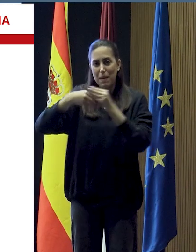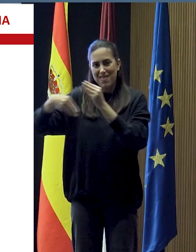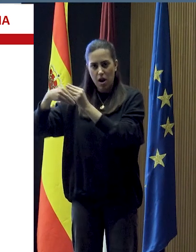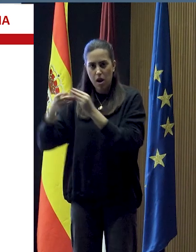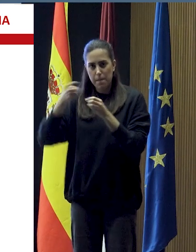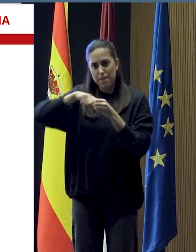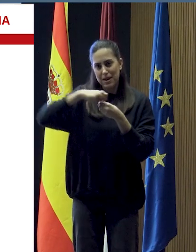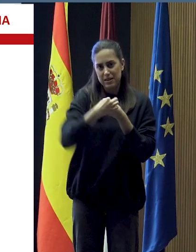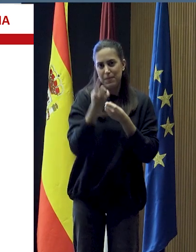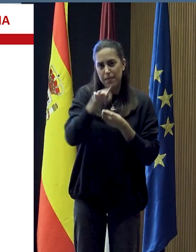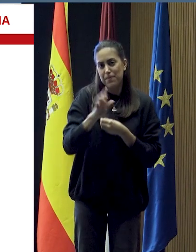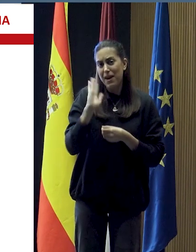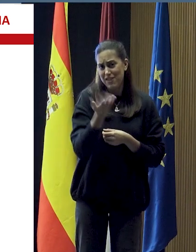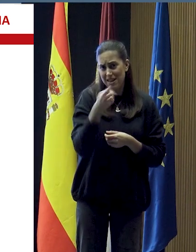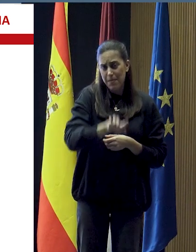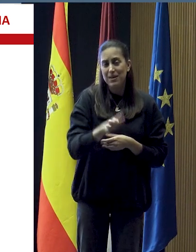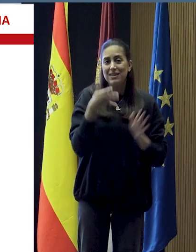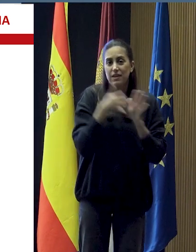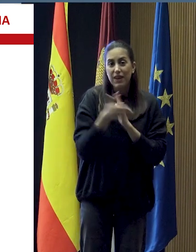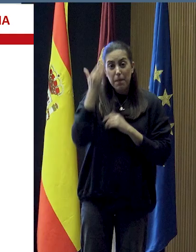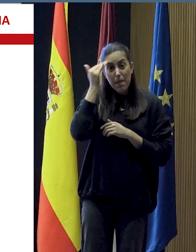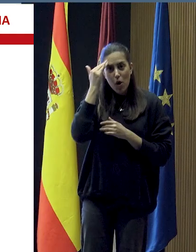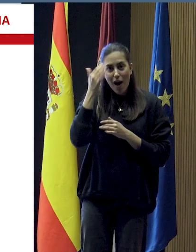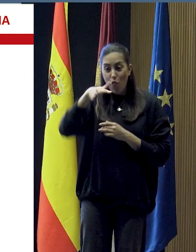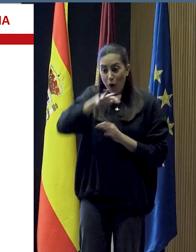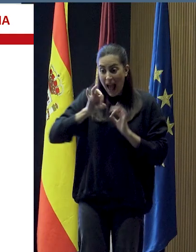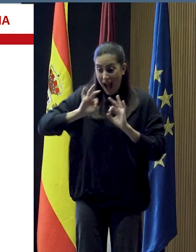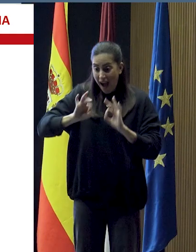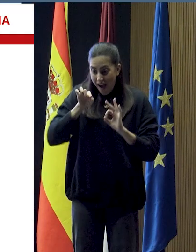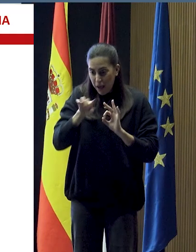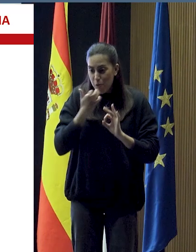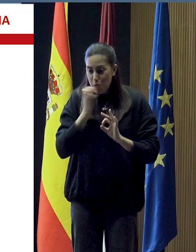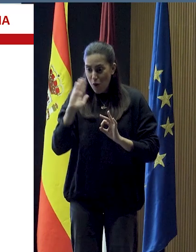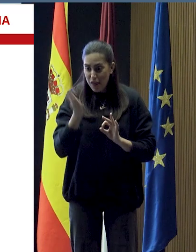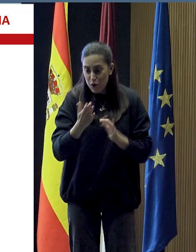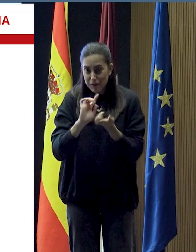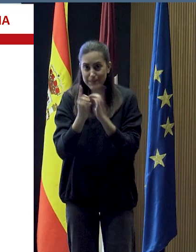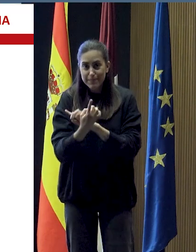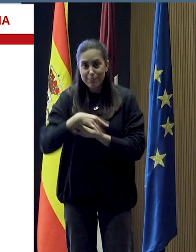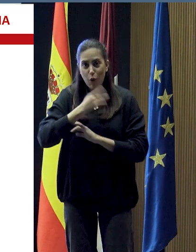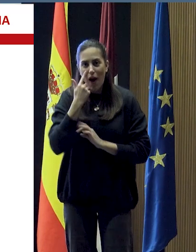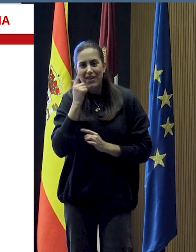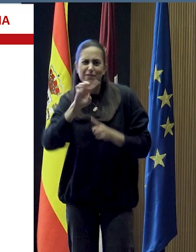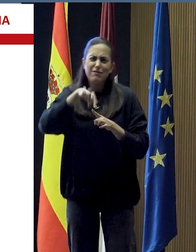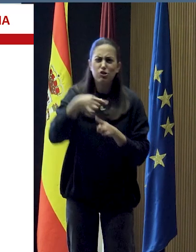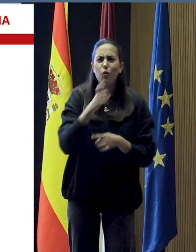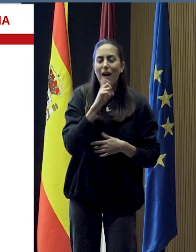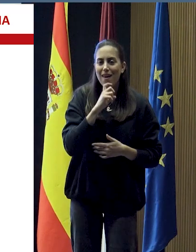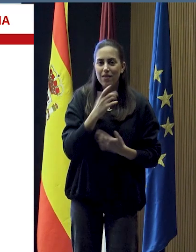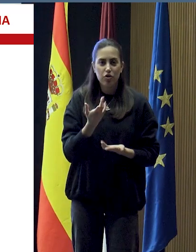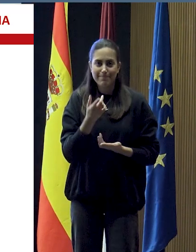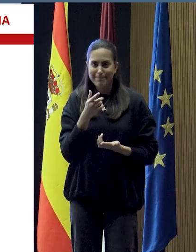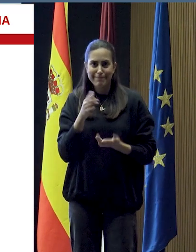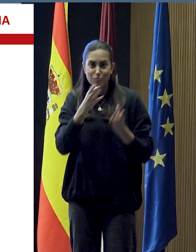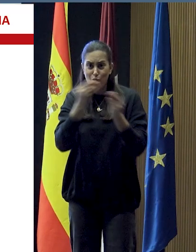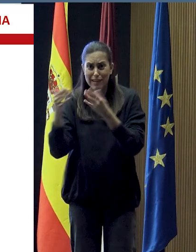esto? Que las memorias ya no las tenemos en un sitio concreto que podamos lesionar o modificar y ver cuál es el efecto, sino que son